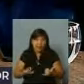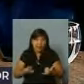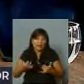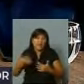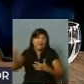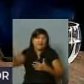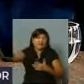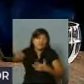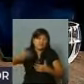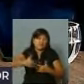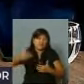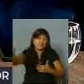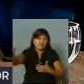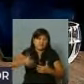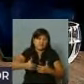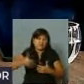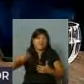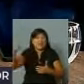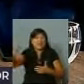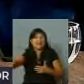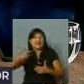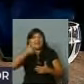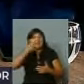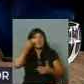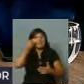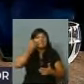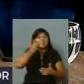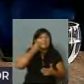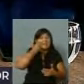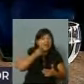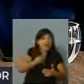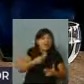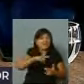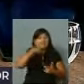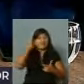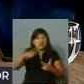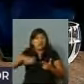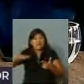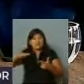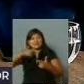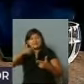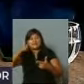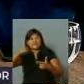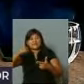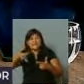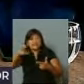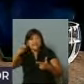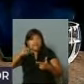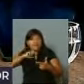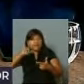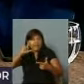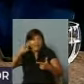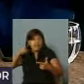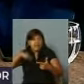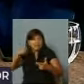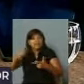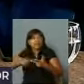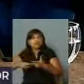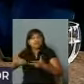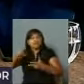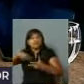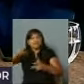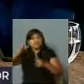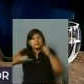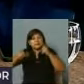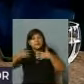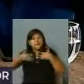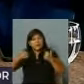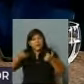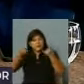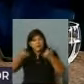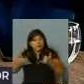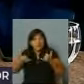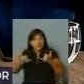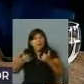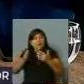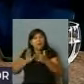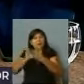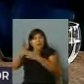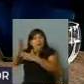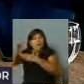de Yavi, Santa Catalina, y personas que tengan problemas de salud. Obviamente estamos